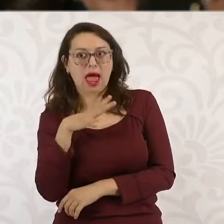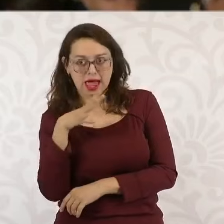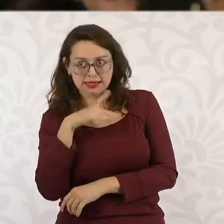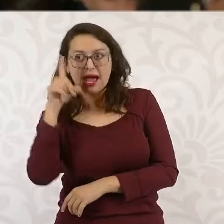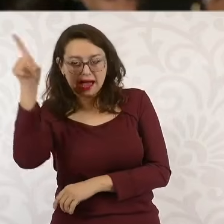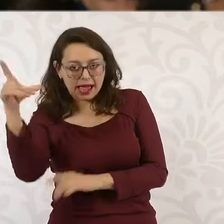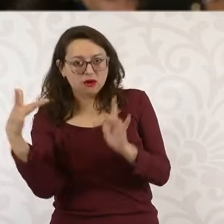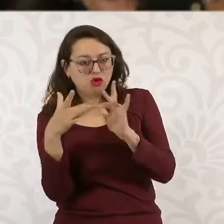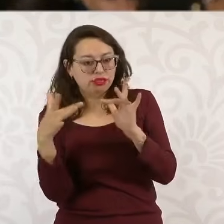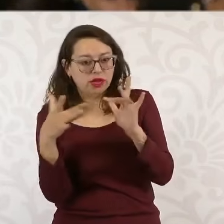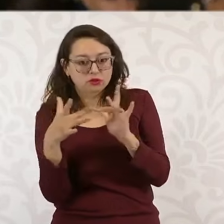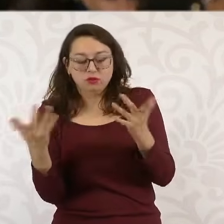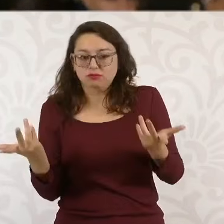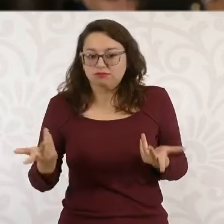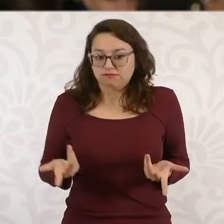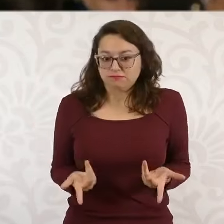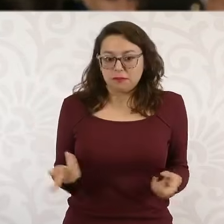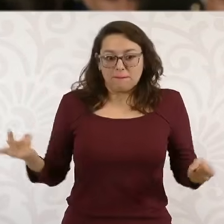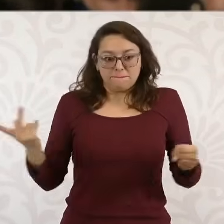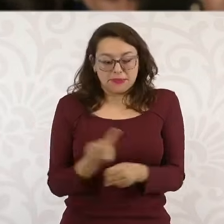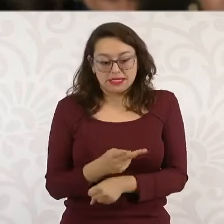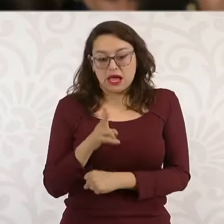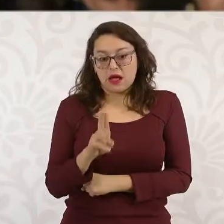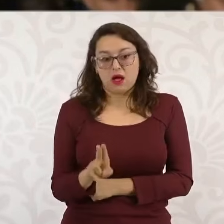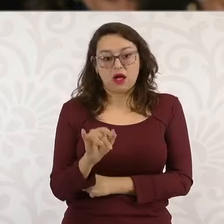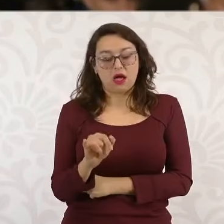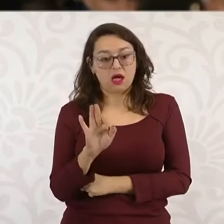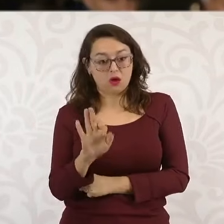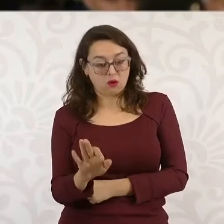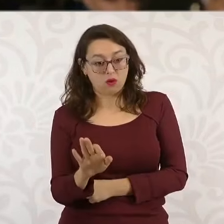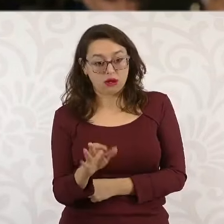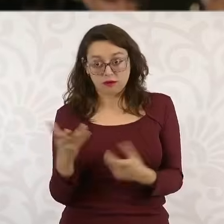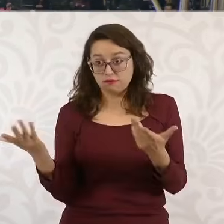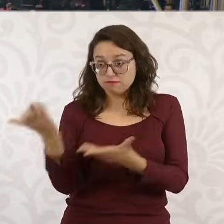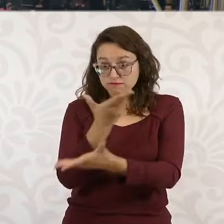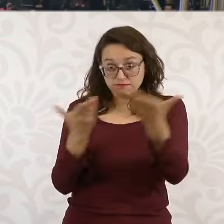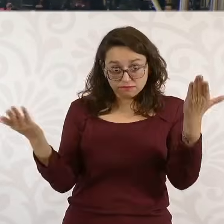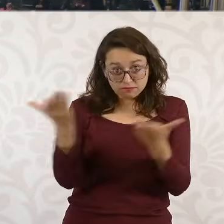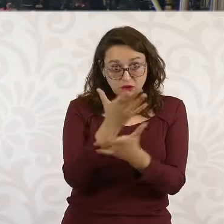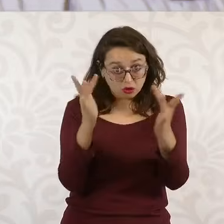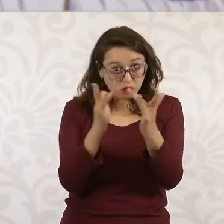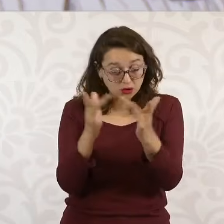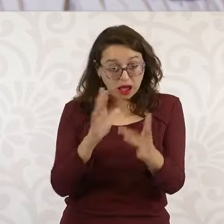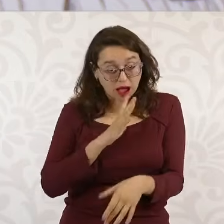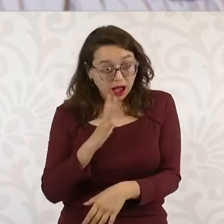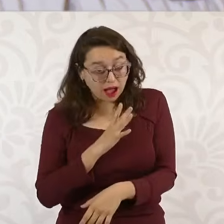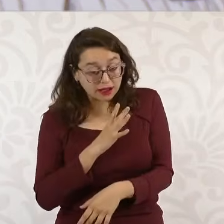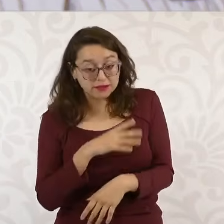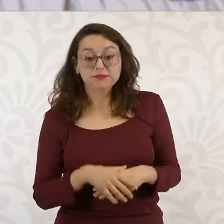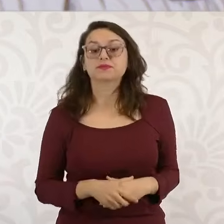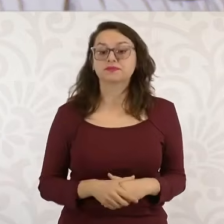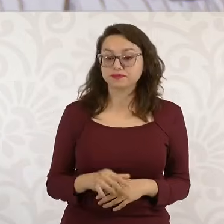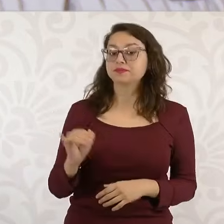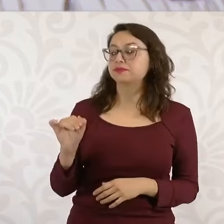químicos. ¿Hay colaboración de la unidad de inteligencia? Sí, es una colaboración financiación permanente con la